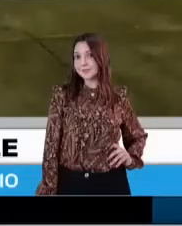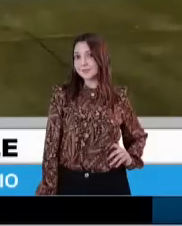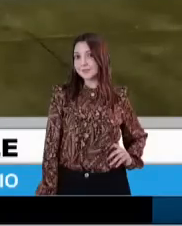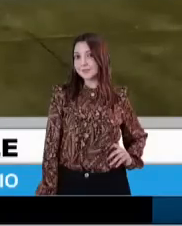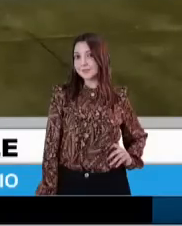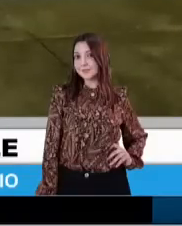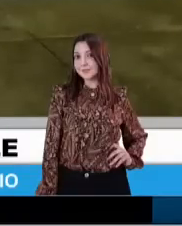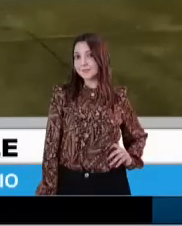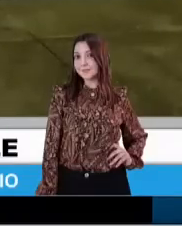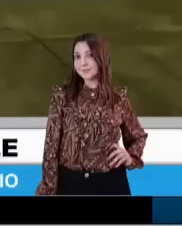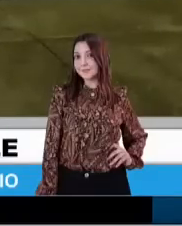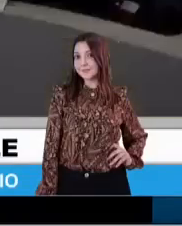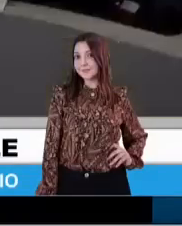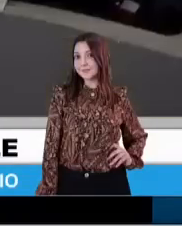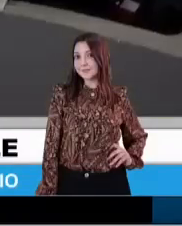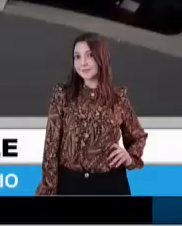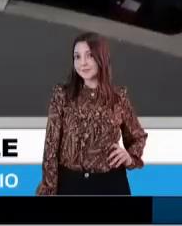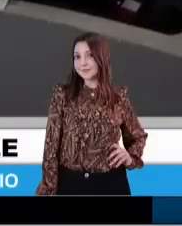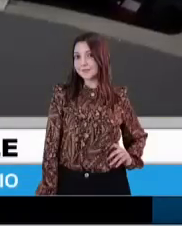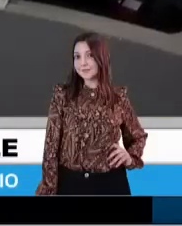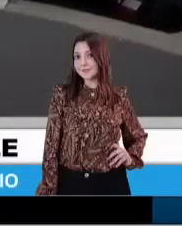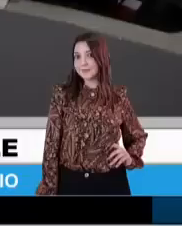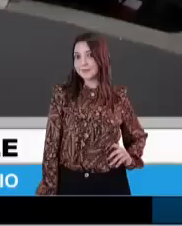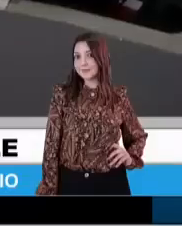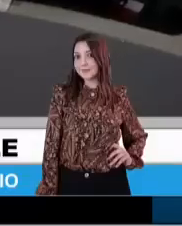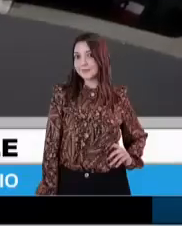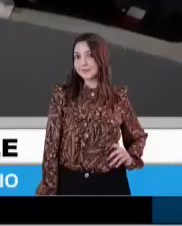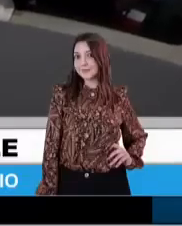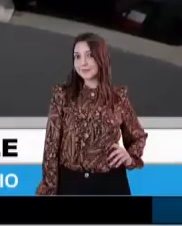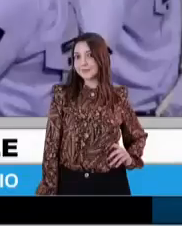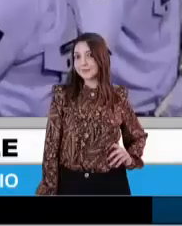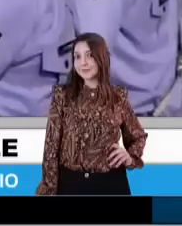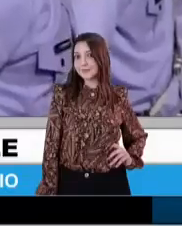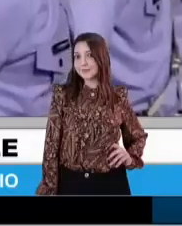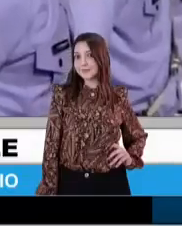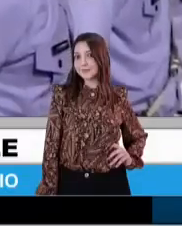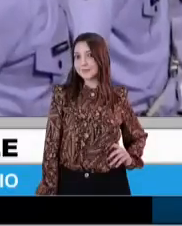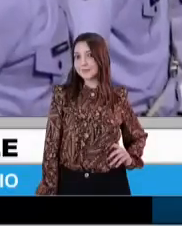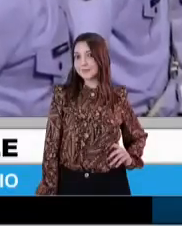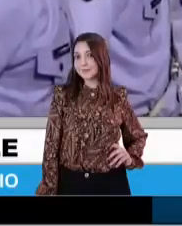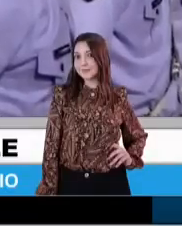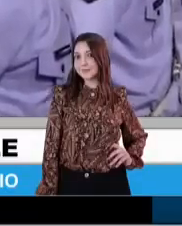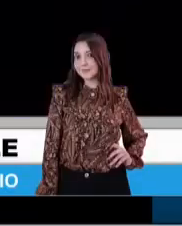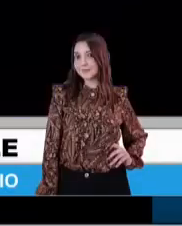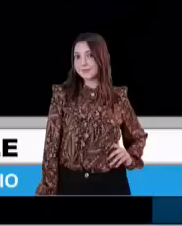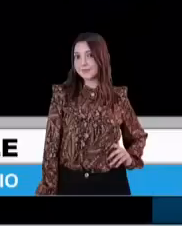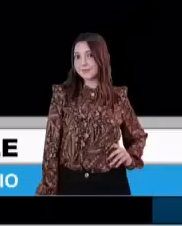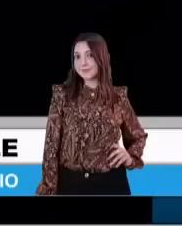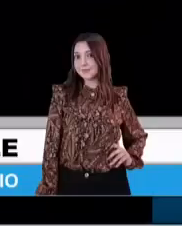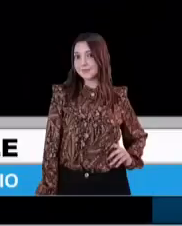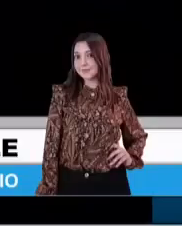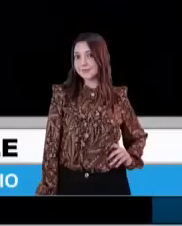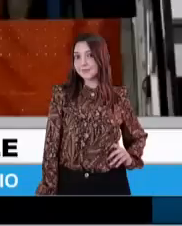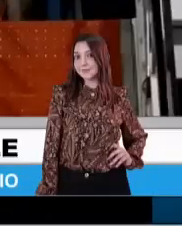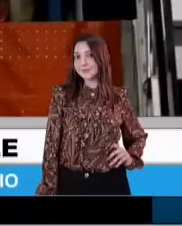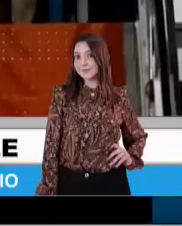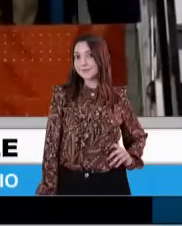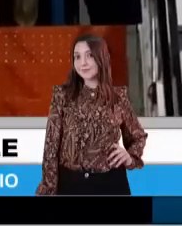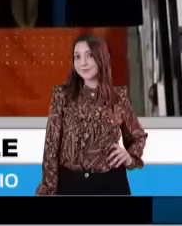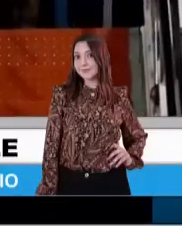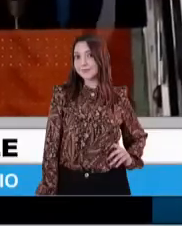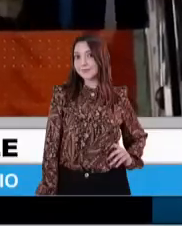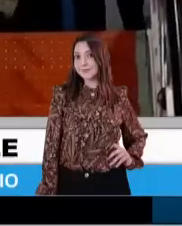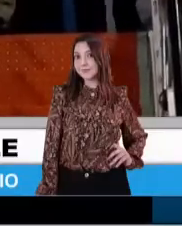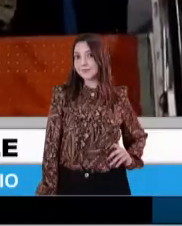existen para nada. Y por lo tanto Lula es selectivo, en estos momentos lo podemos decir, en materia de derechos humanos. La pregunta es si lo va a hacer Boris